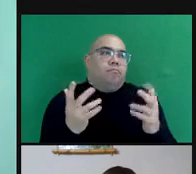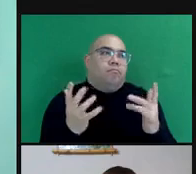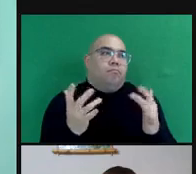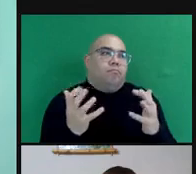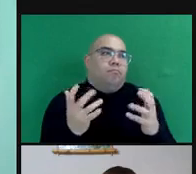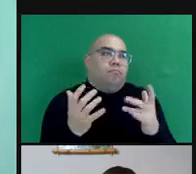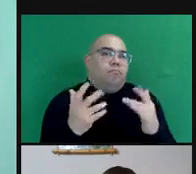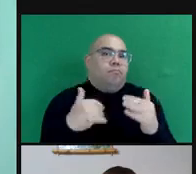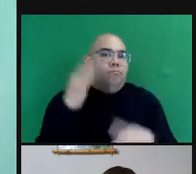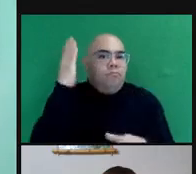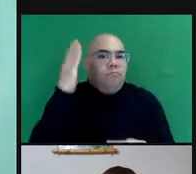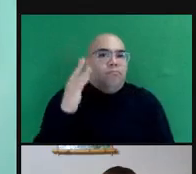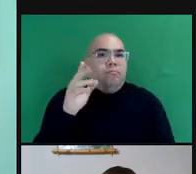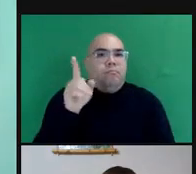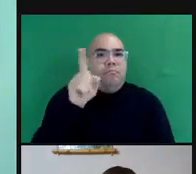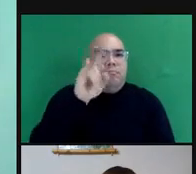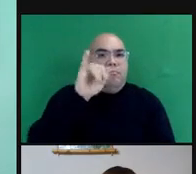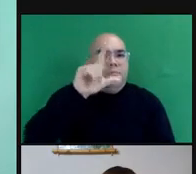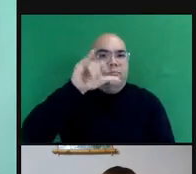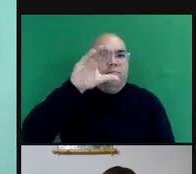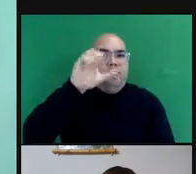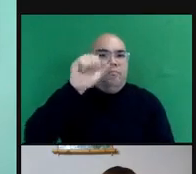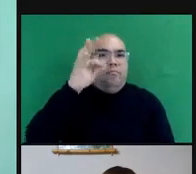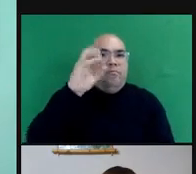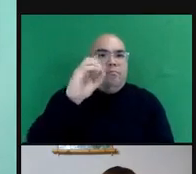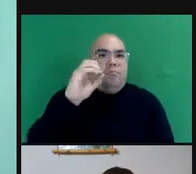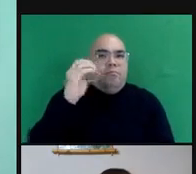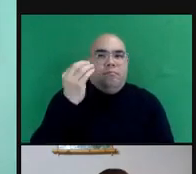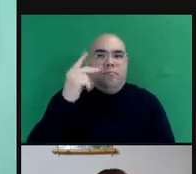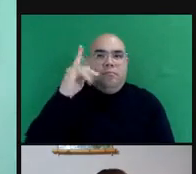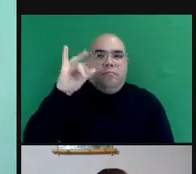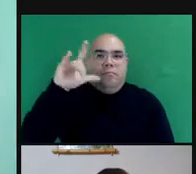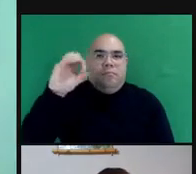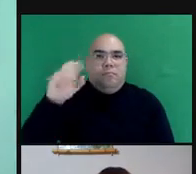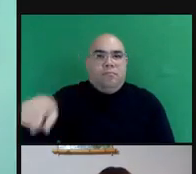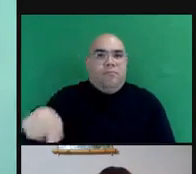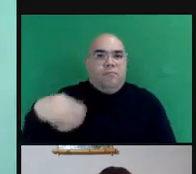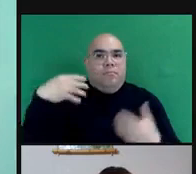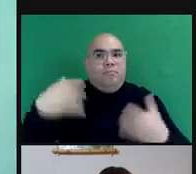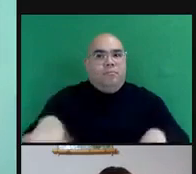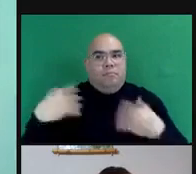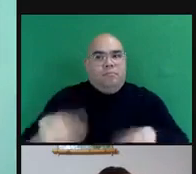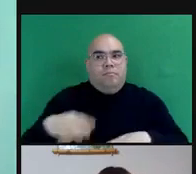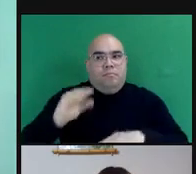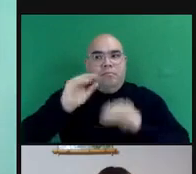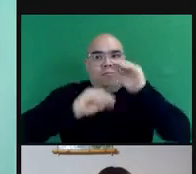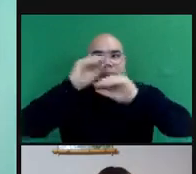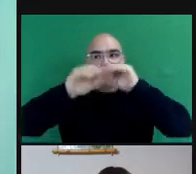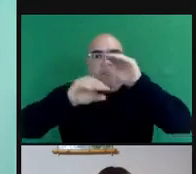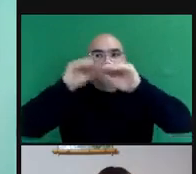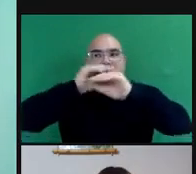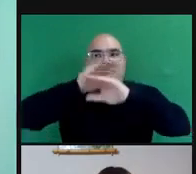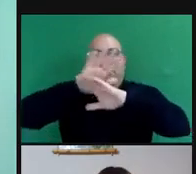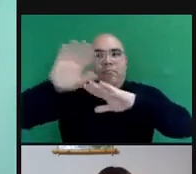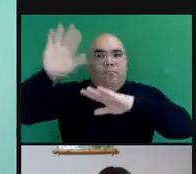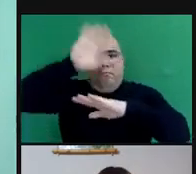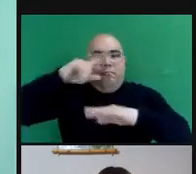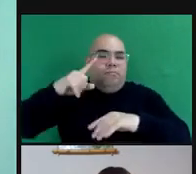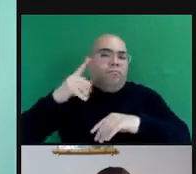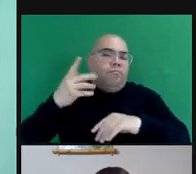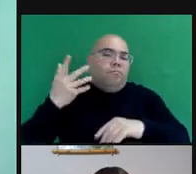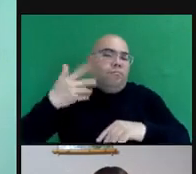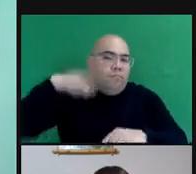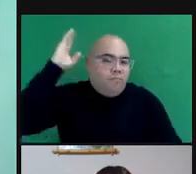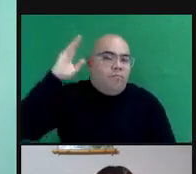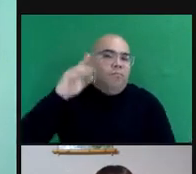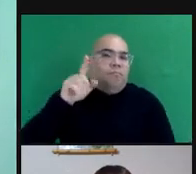de silicato de etilo, que es un producto maravilloso para lo que es la conservación de materiales silíceos, pues